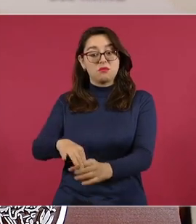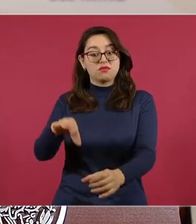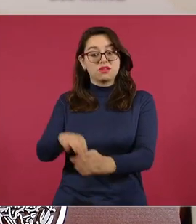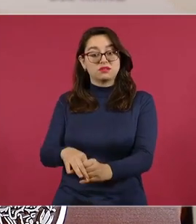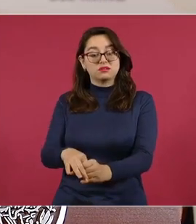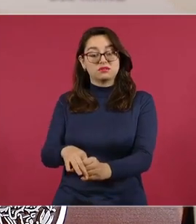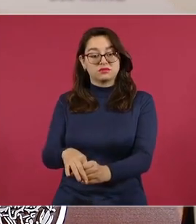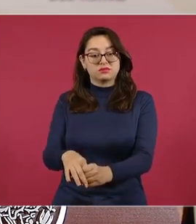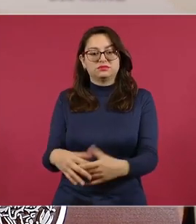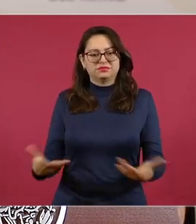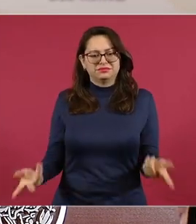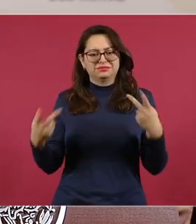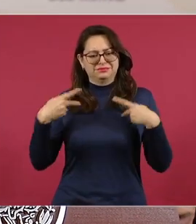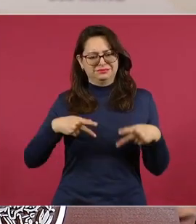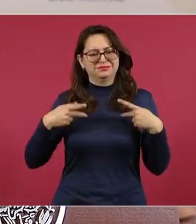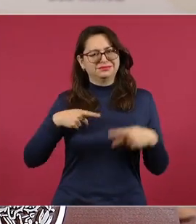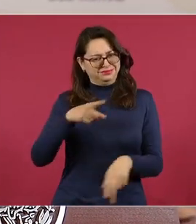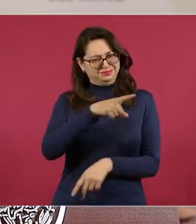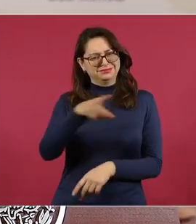Eso lo sabe la gente.